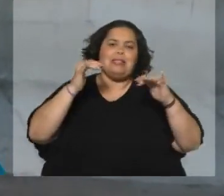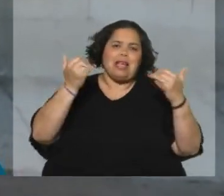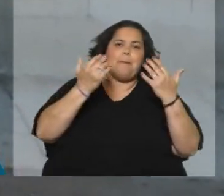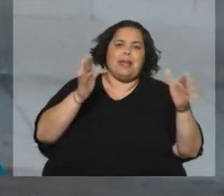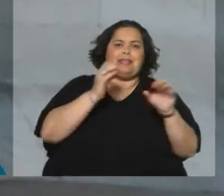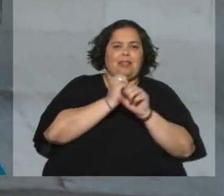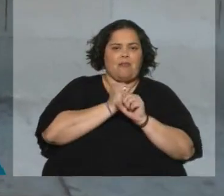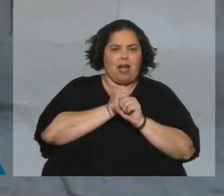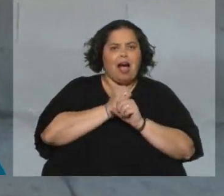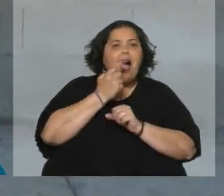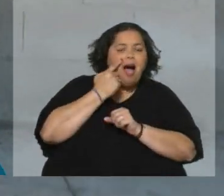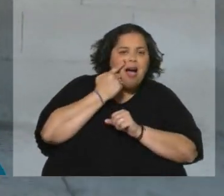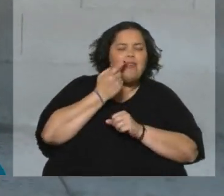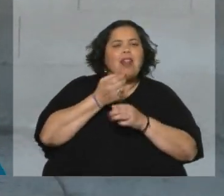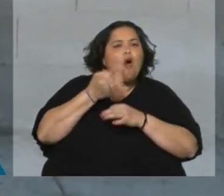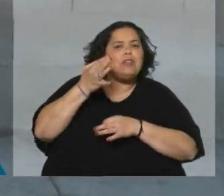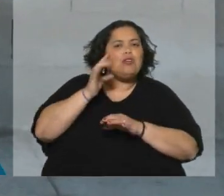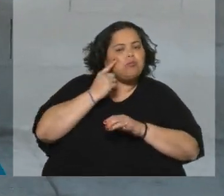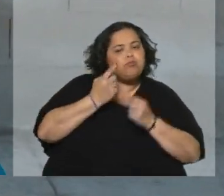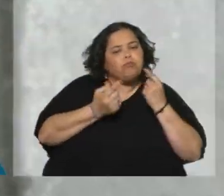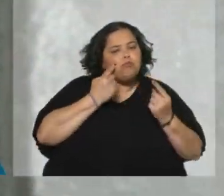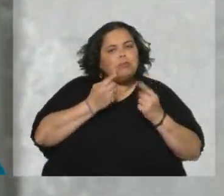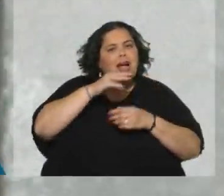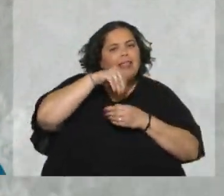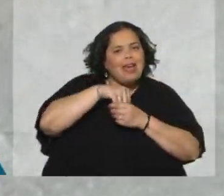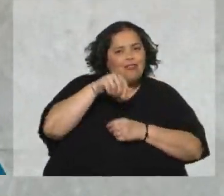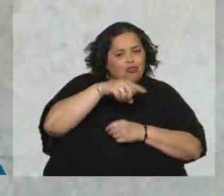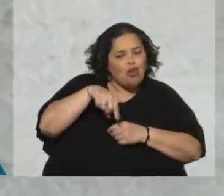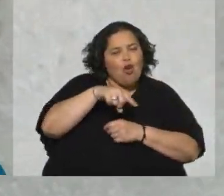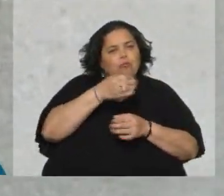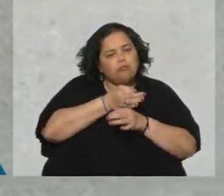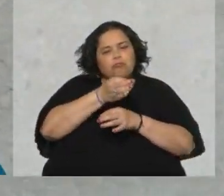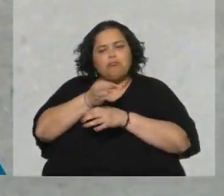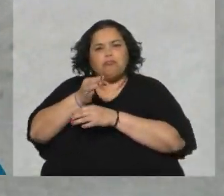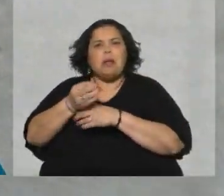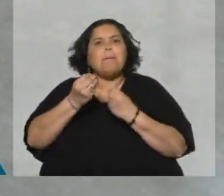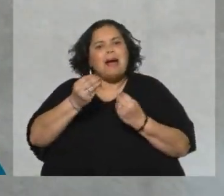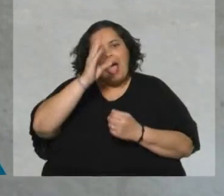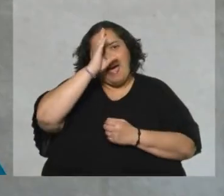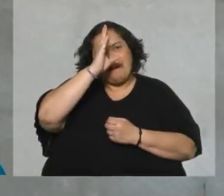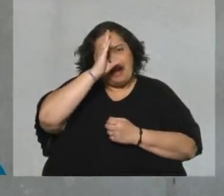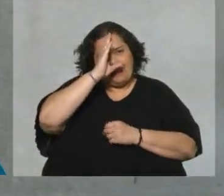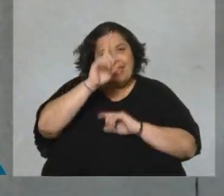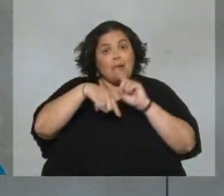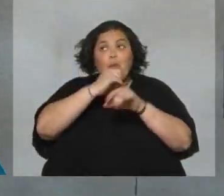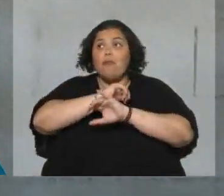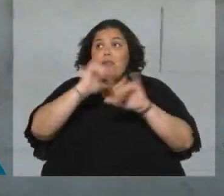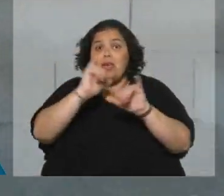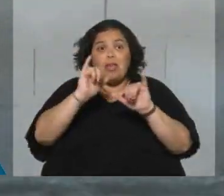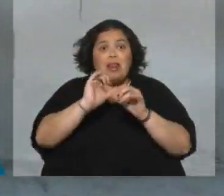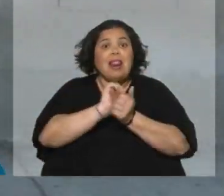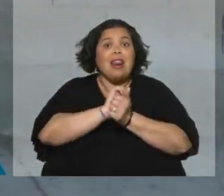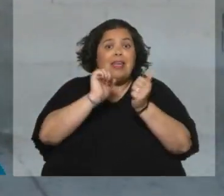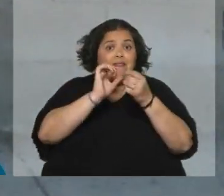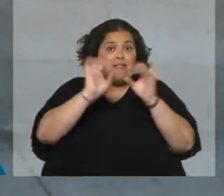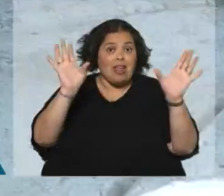tiene y el empresario trabaja con ello dentro con dinali dentro del establecimiento lo lo va viendo con él como